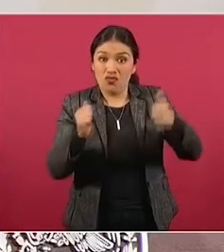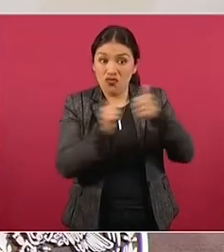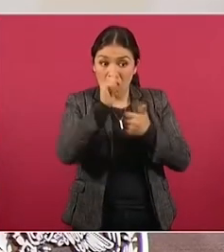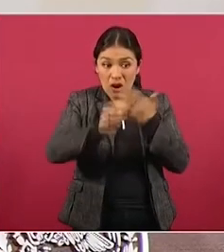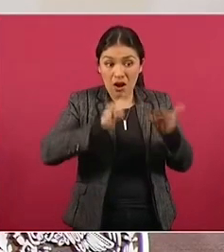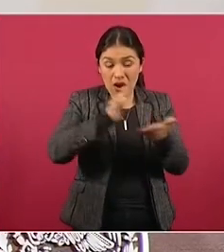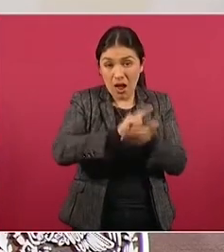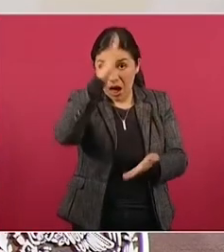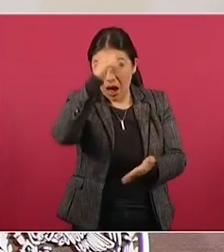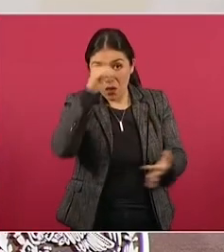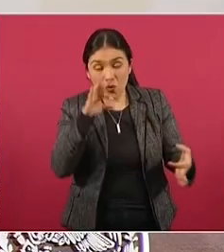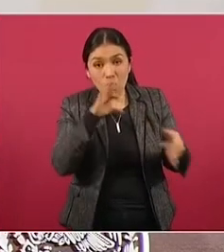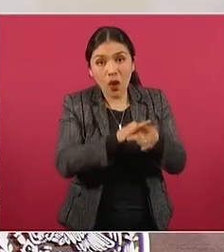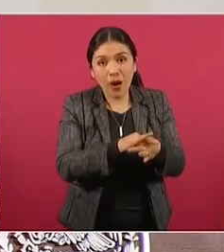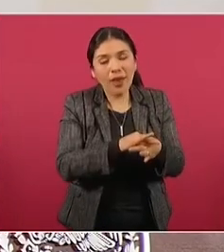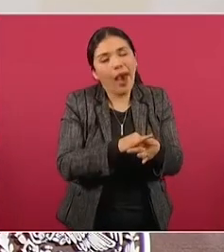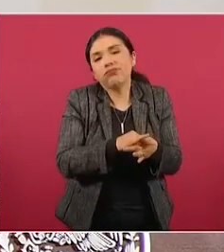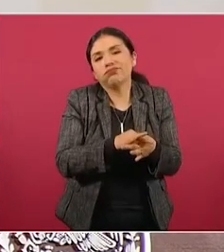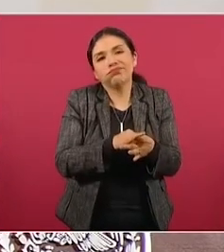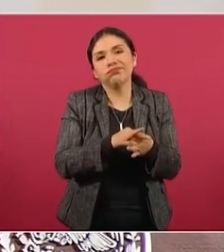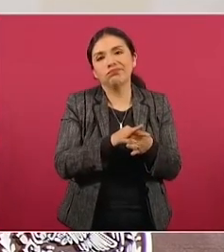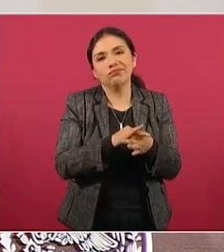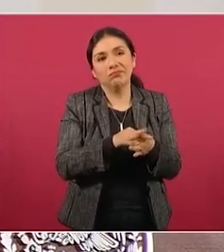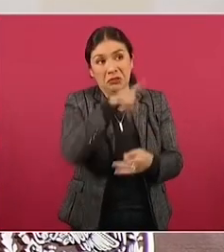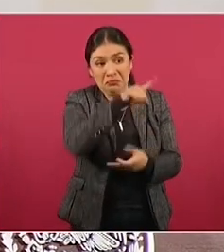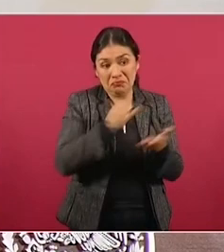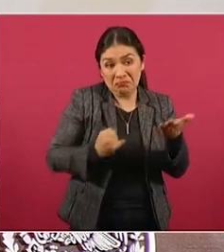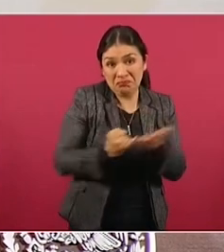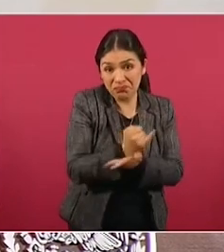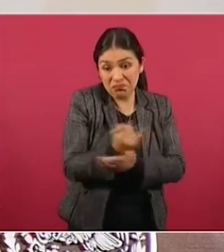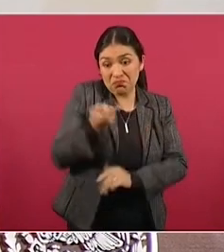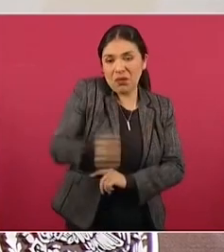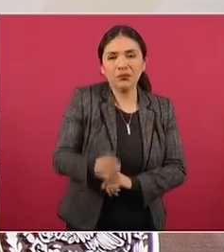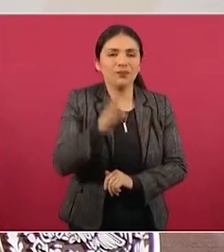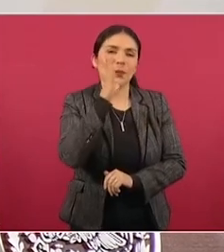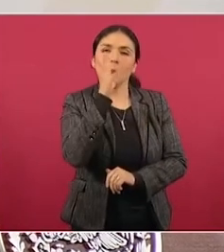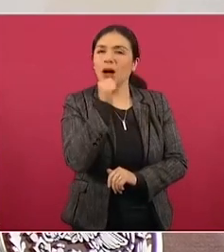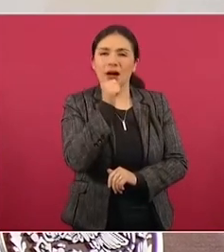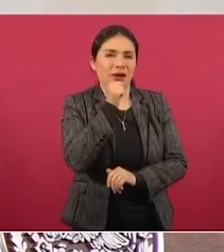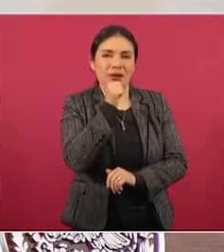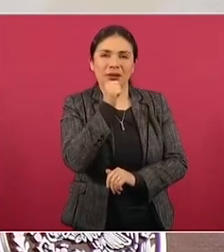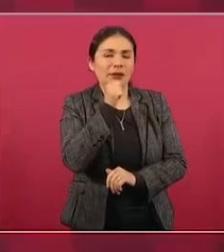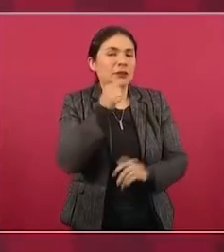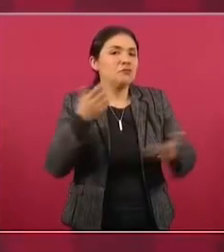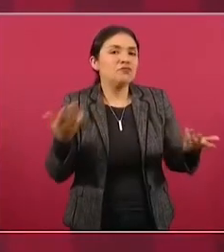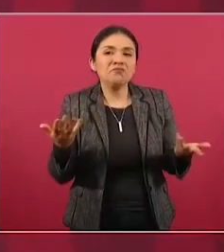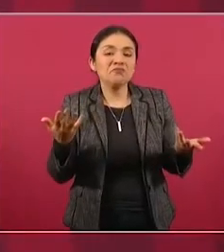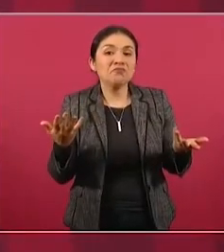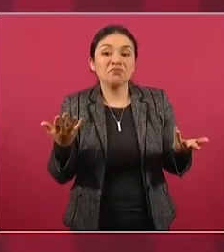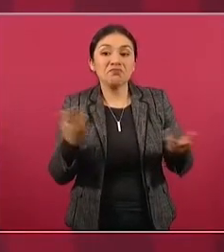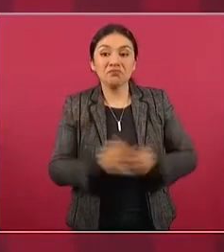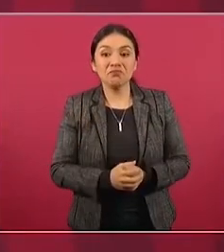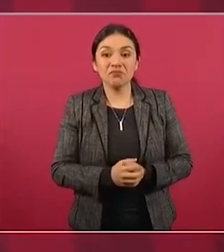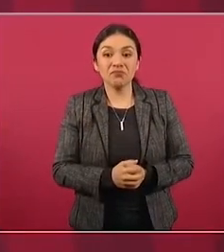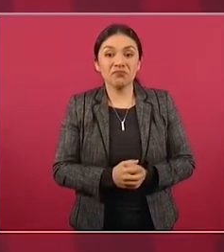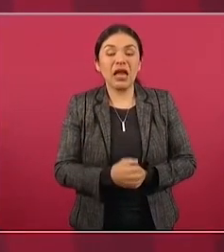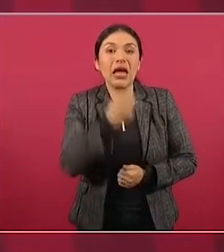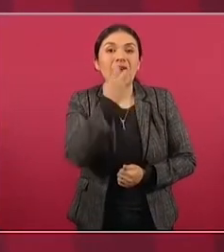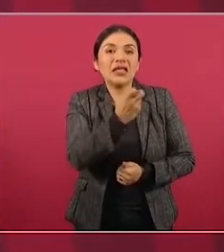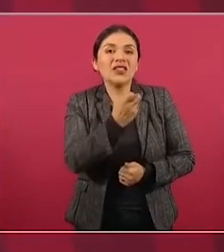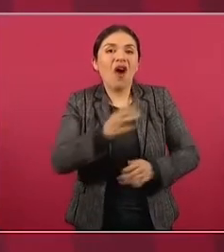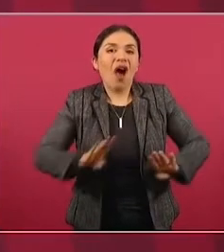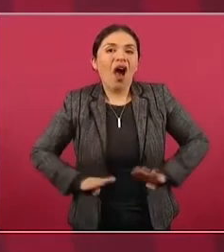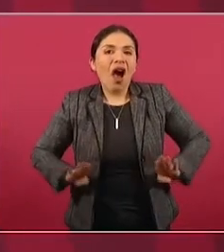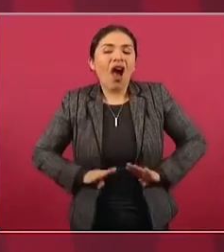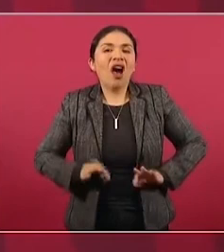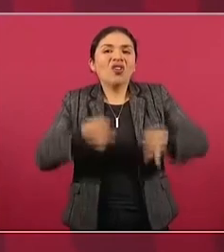legalmente tomar esa decisión. Es algo que tiene que ver con el